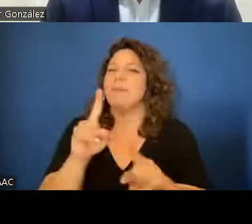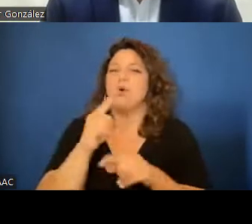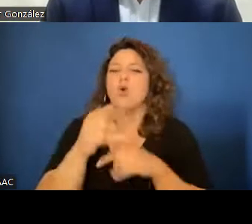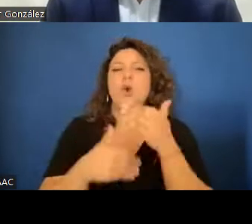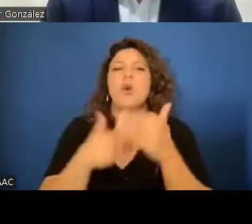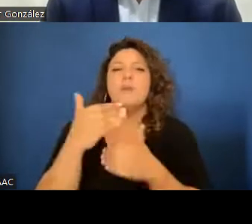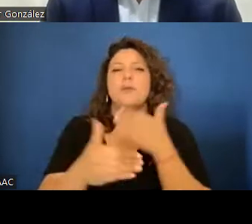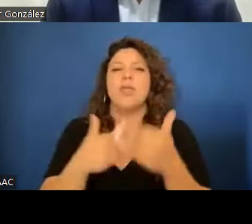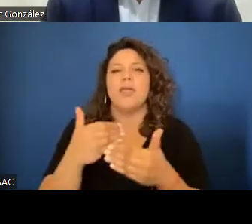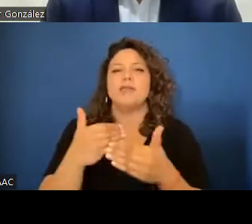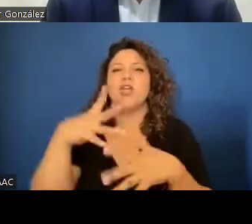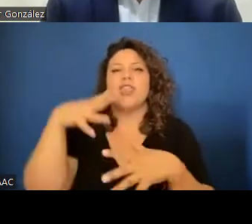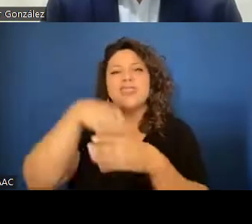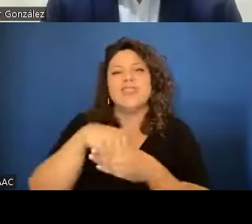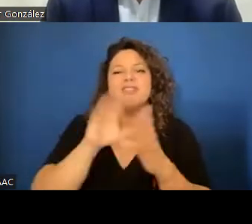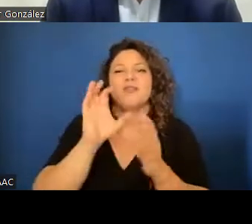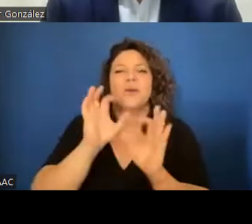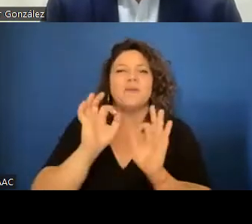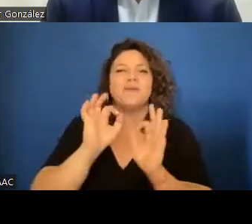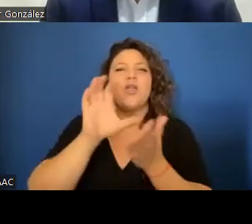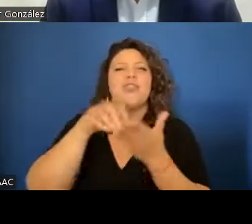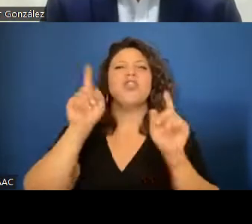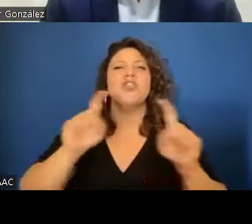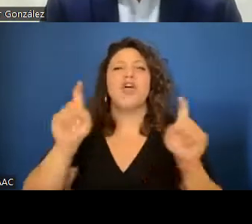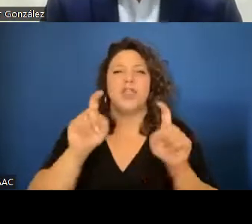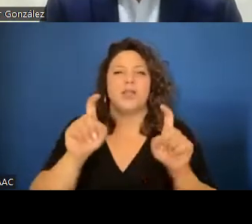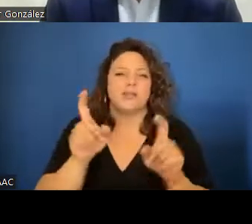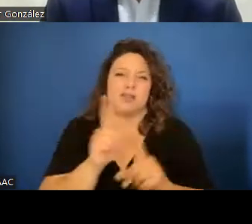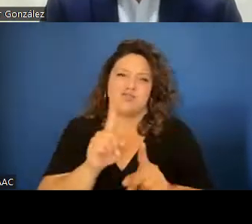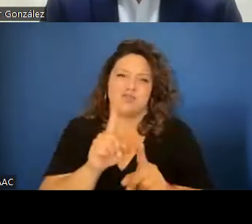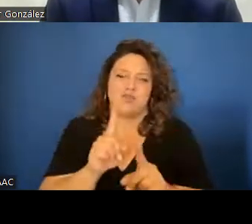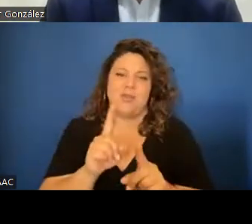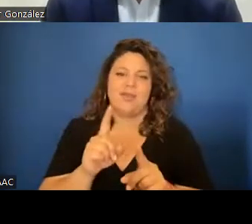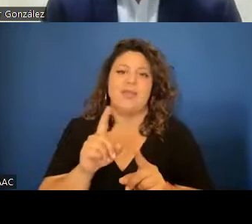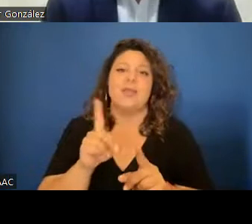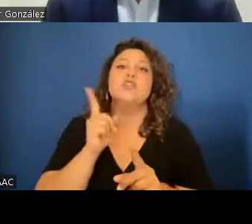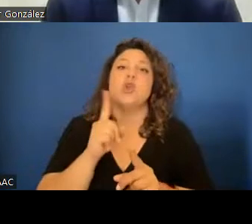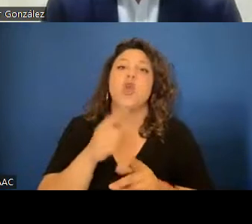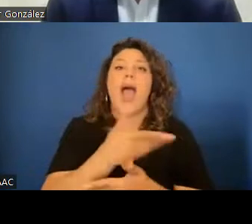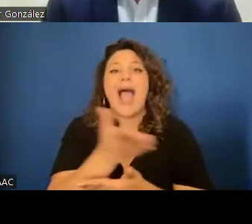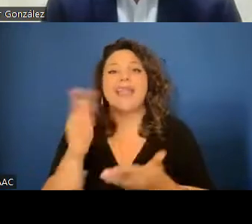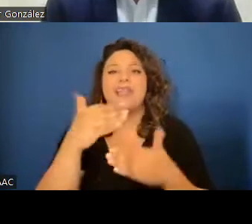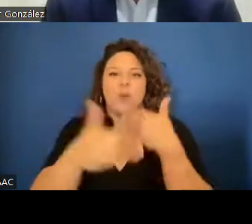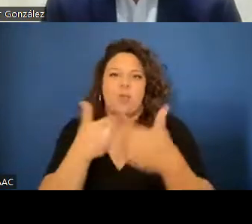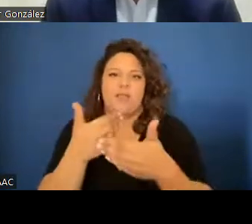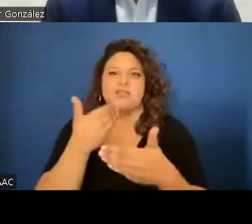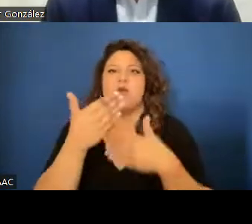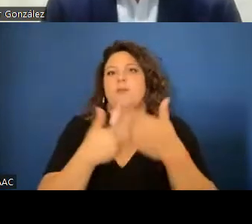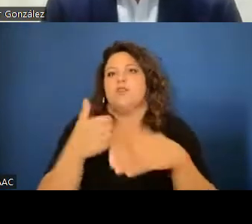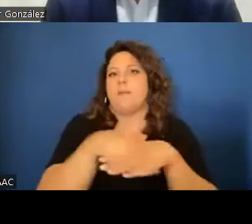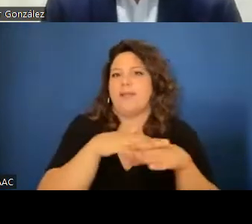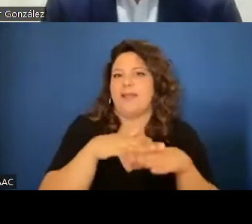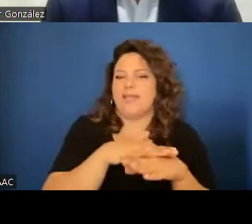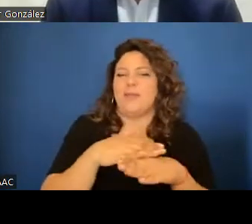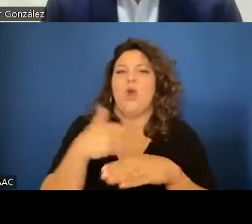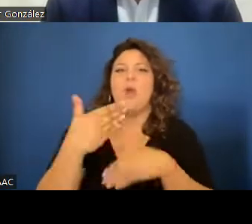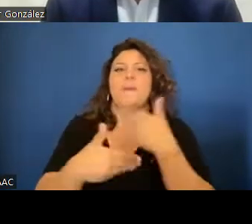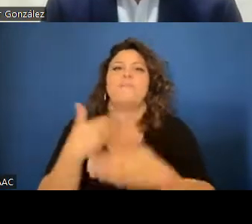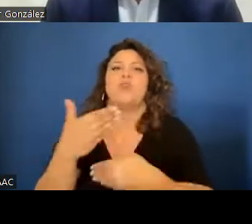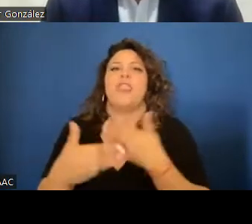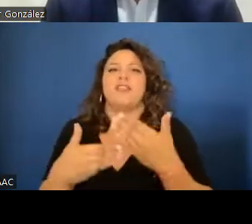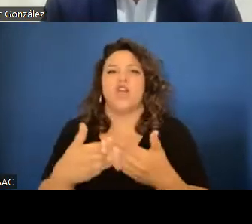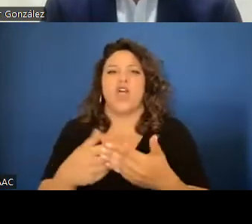medidas adoptadas pues, tienen pues, una finalidad concreta y que son proporcionales. Es decir, yo no tengo que probar